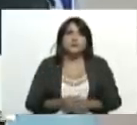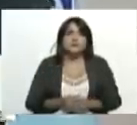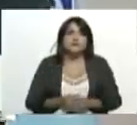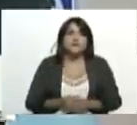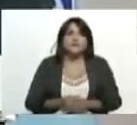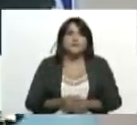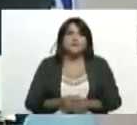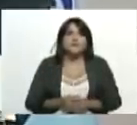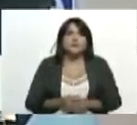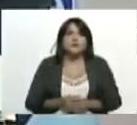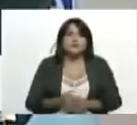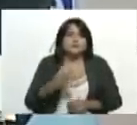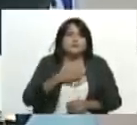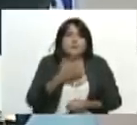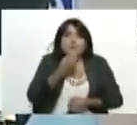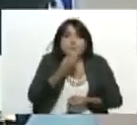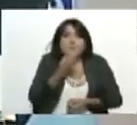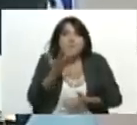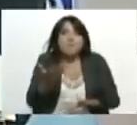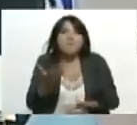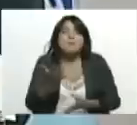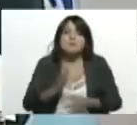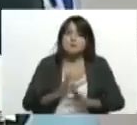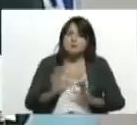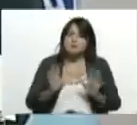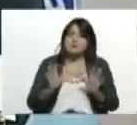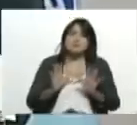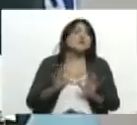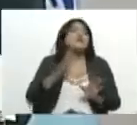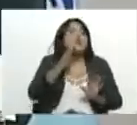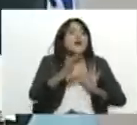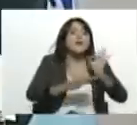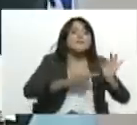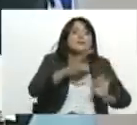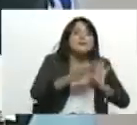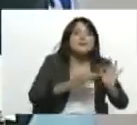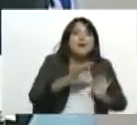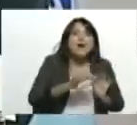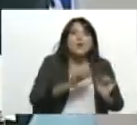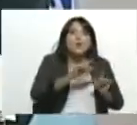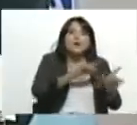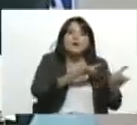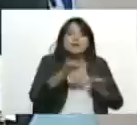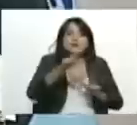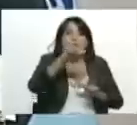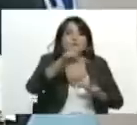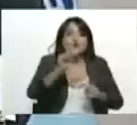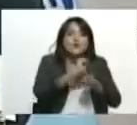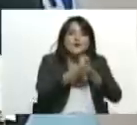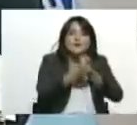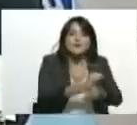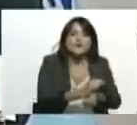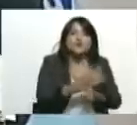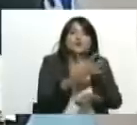autotubearme en eso o sea yo he hablado de los que están hoy aprendidos 51